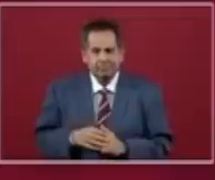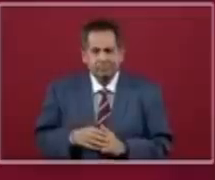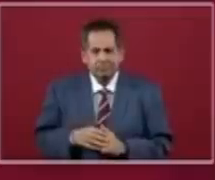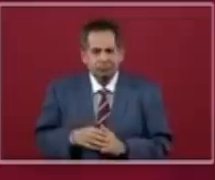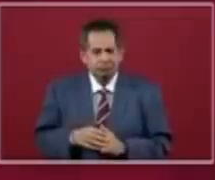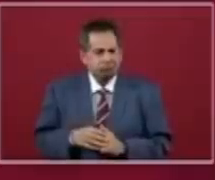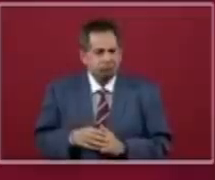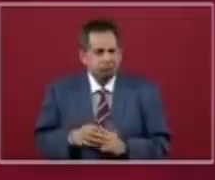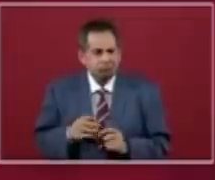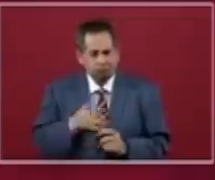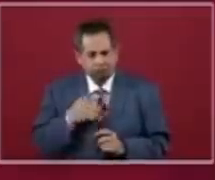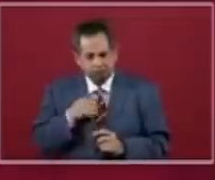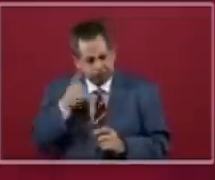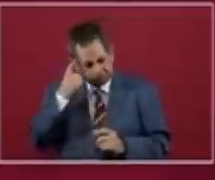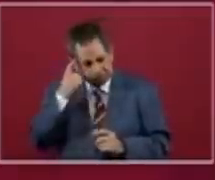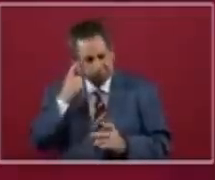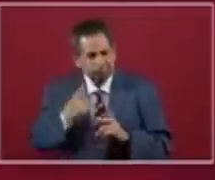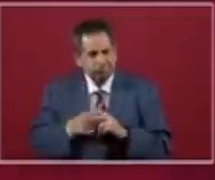con